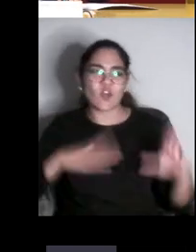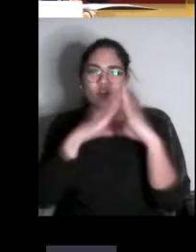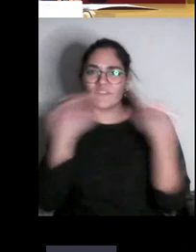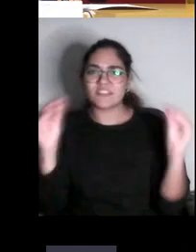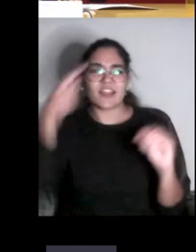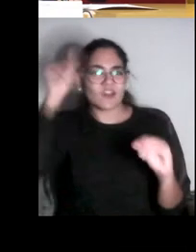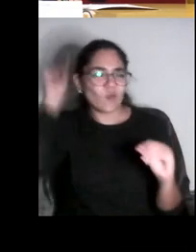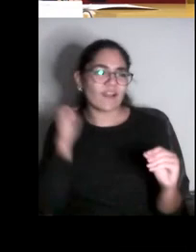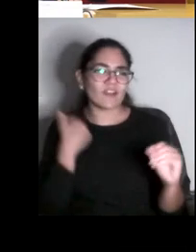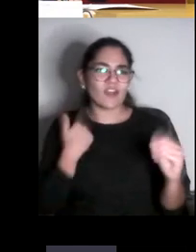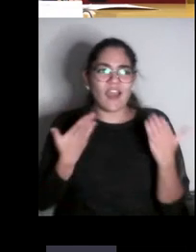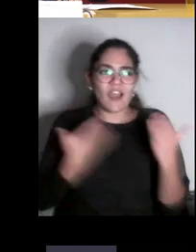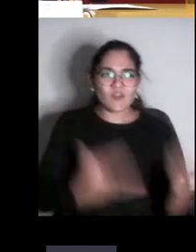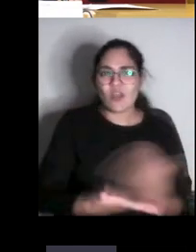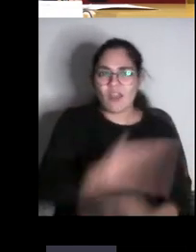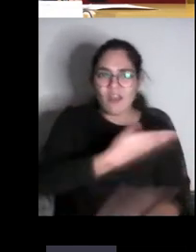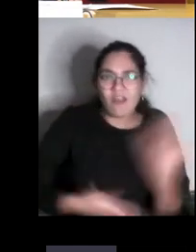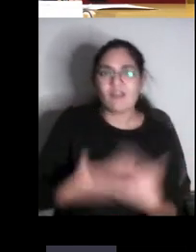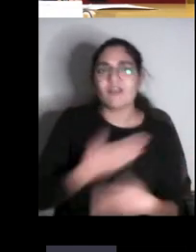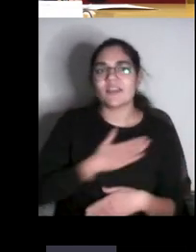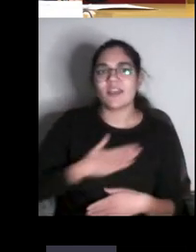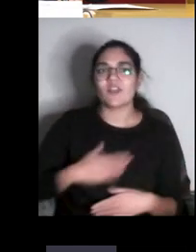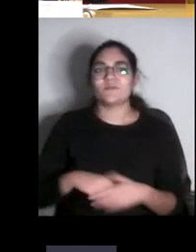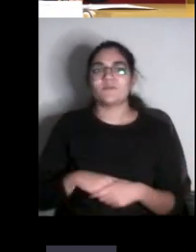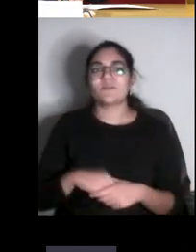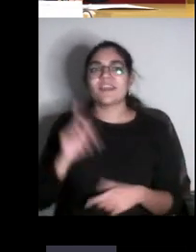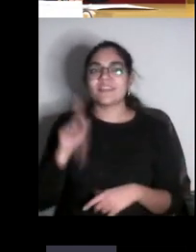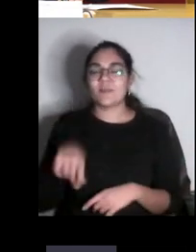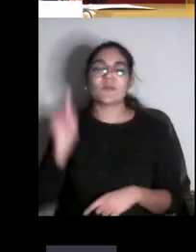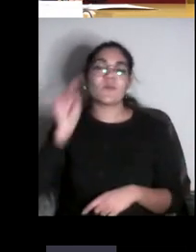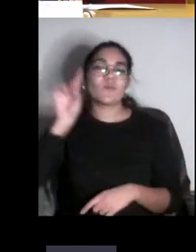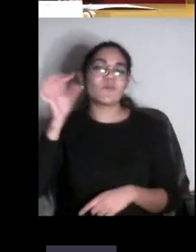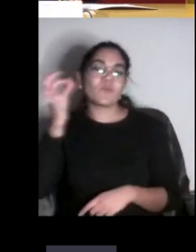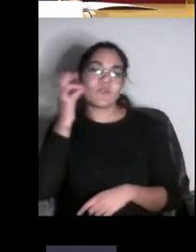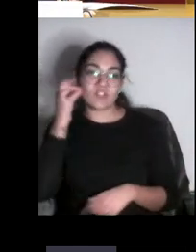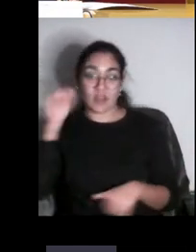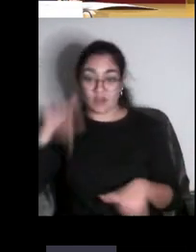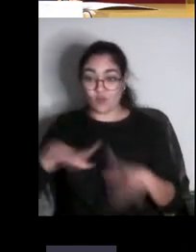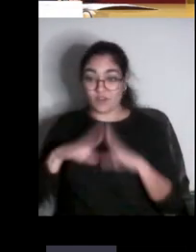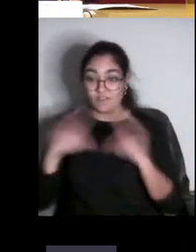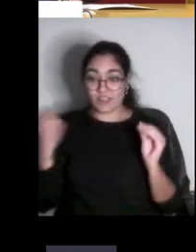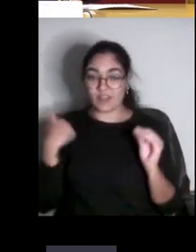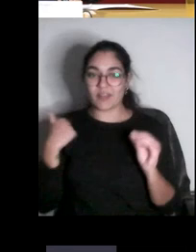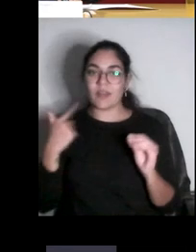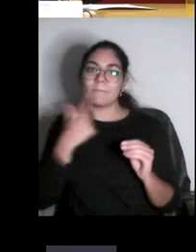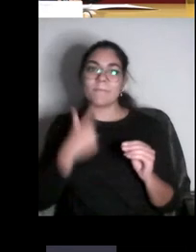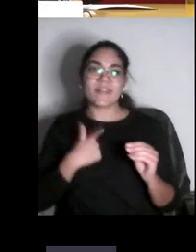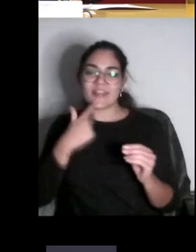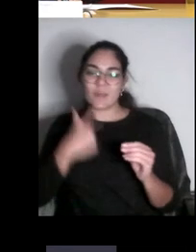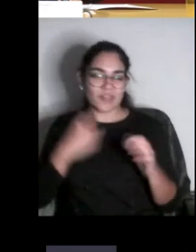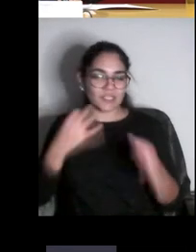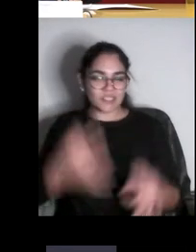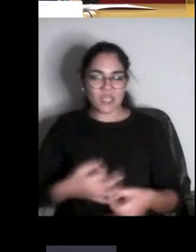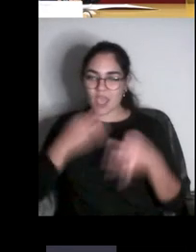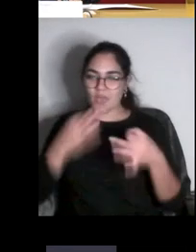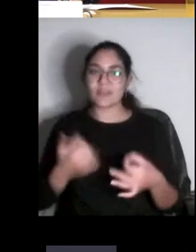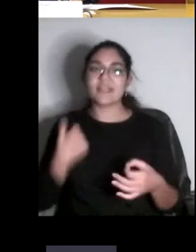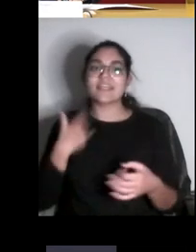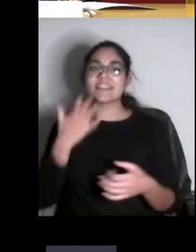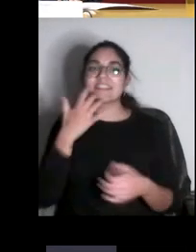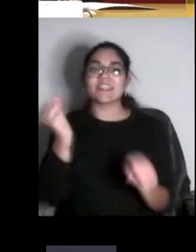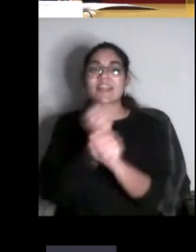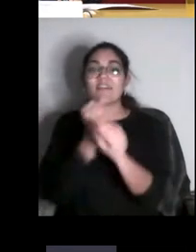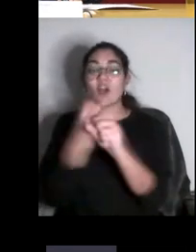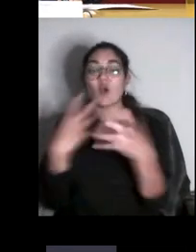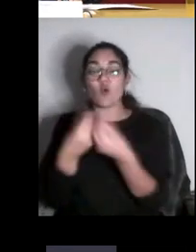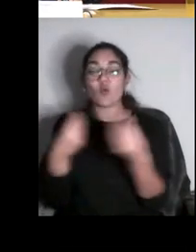Carlos. Me recuerda siempre una profesora de nuestra universidad que si trabajamos juntos llegamos más